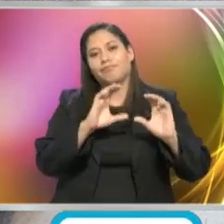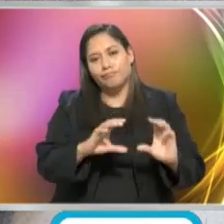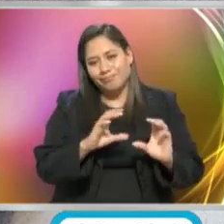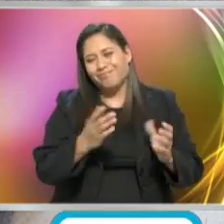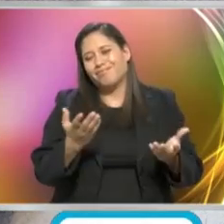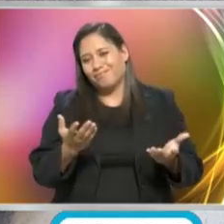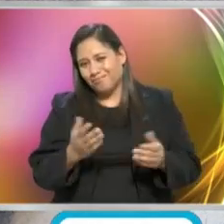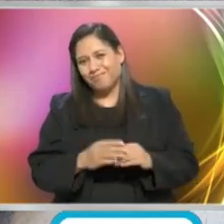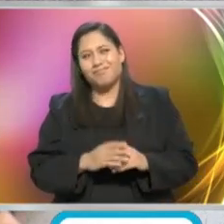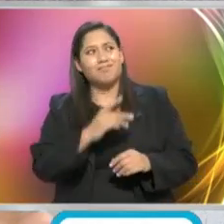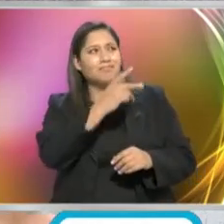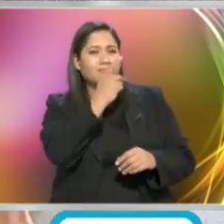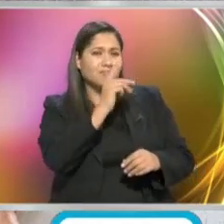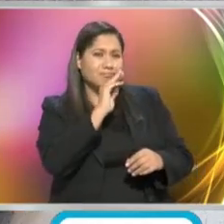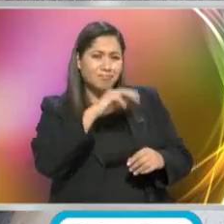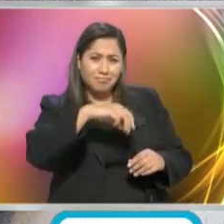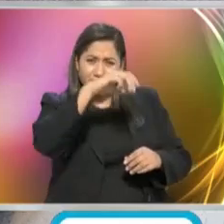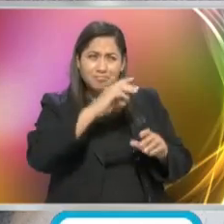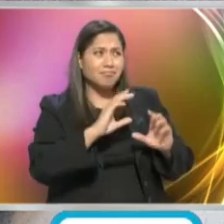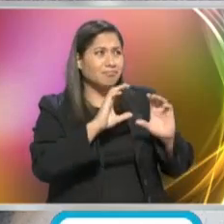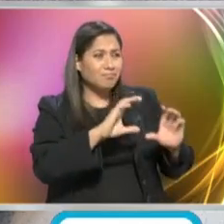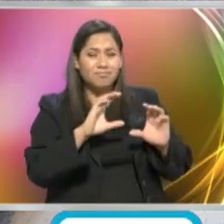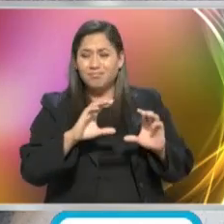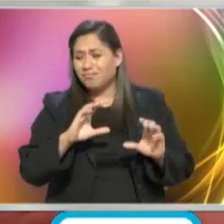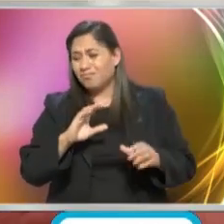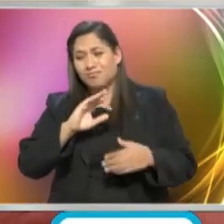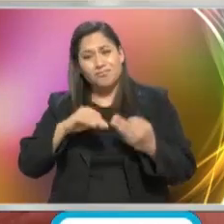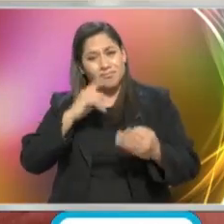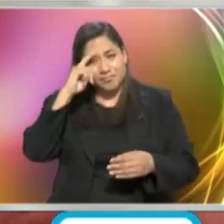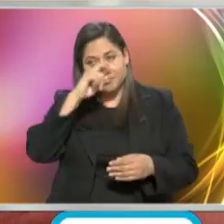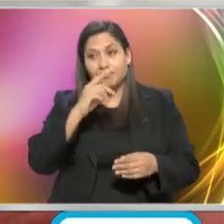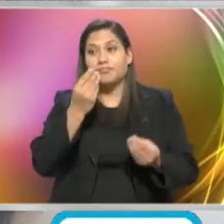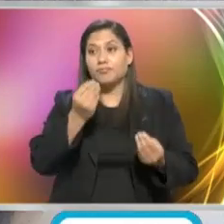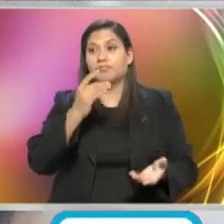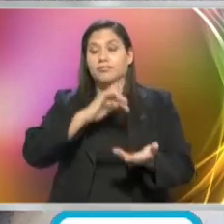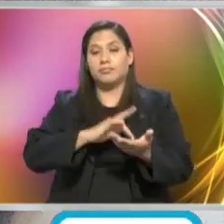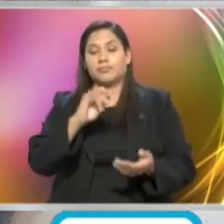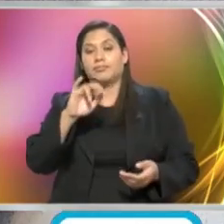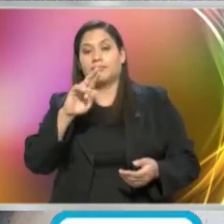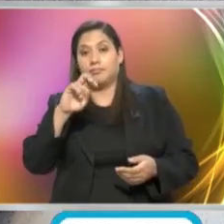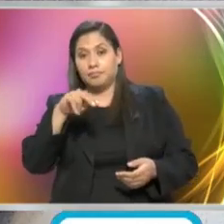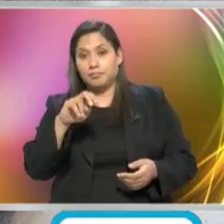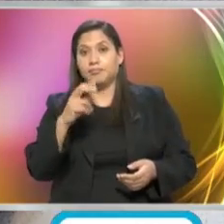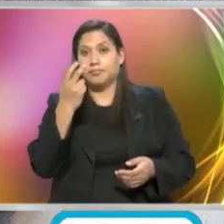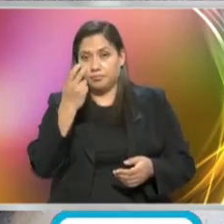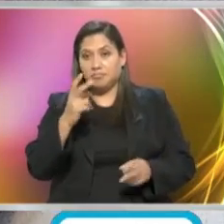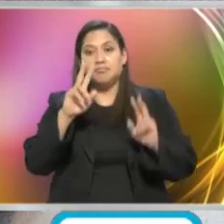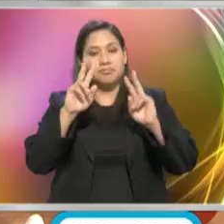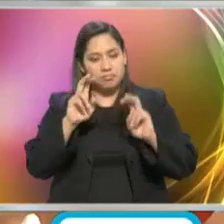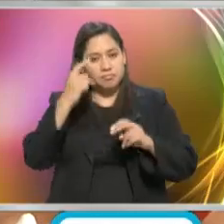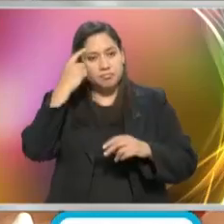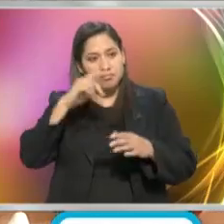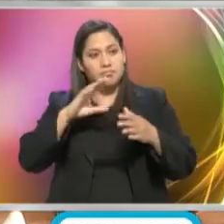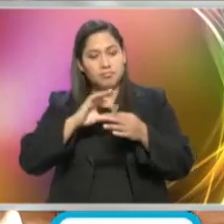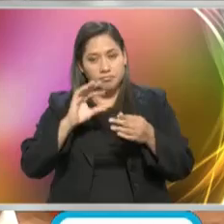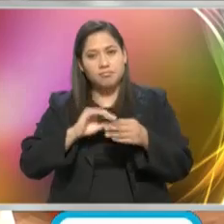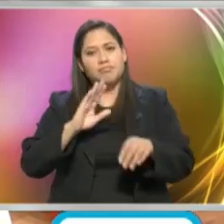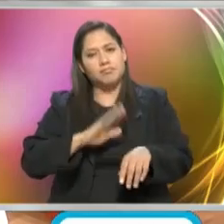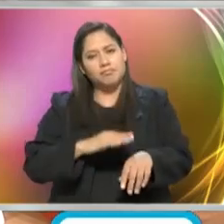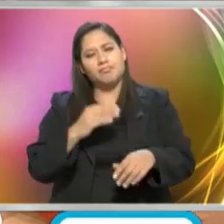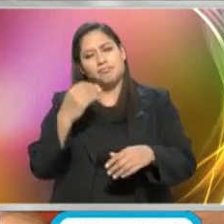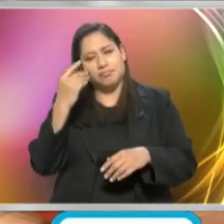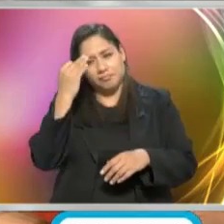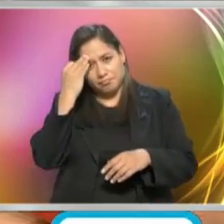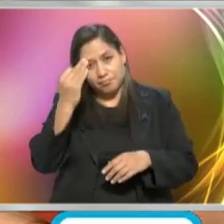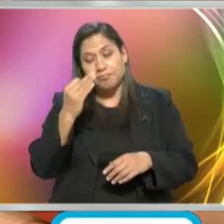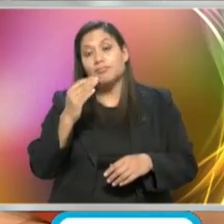implica Sí, es una realmente complicación. una complicación para todos. Irene, muchísimas gracias. Gracias. Definitivamente este es un tema que da para hablar muchísimo más tiempo y